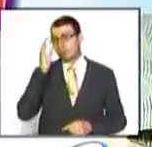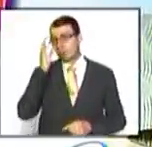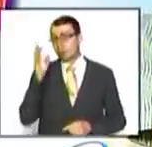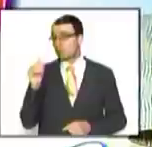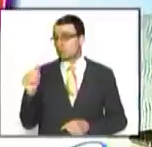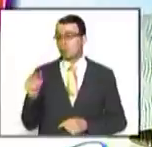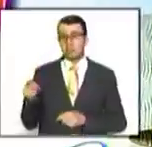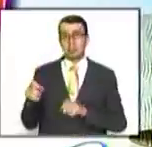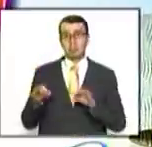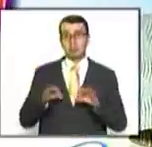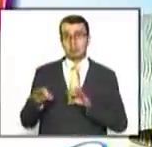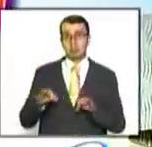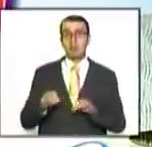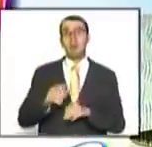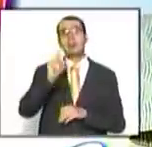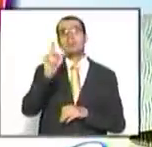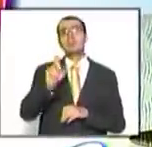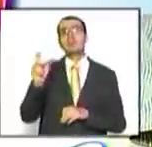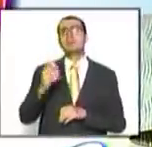deportistas como